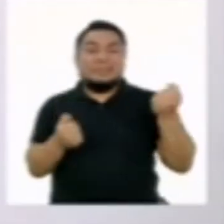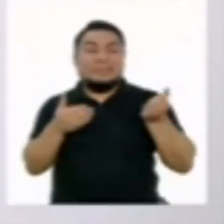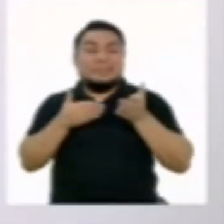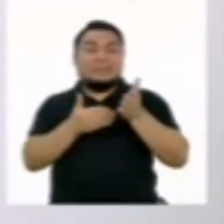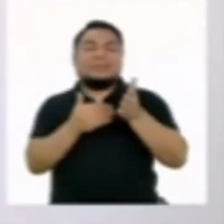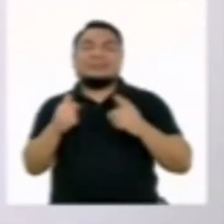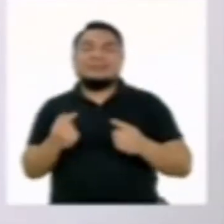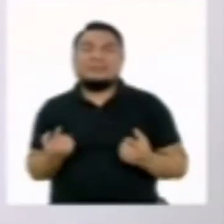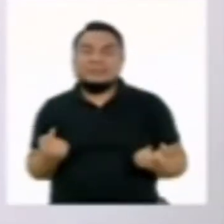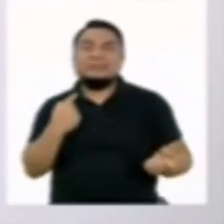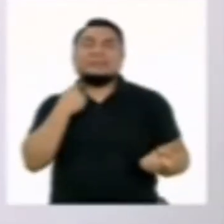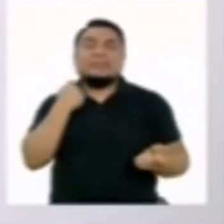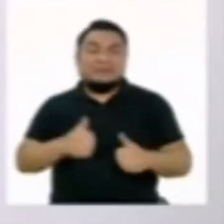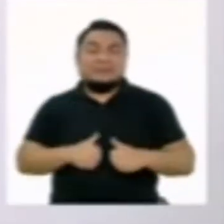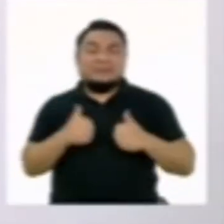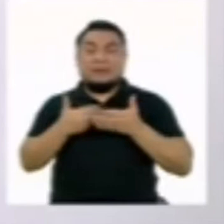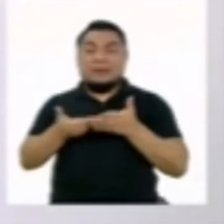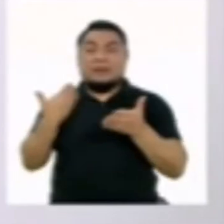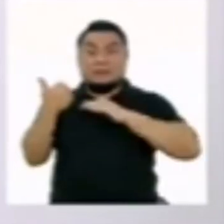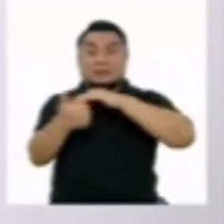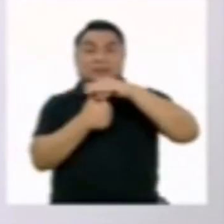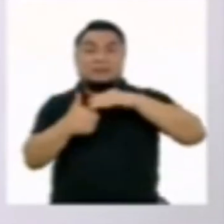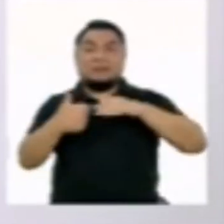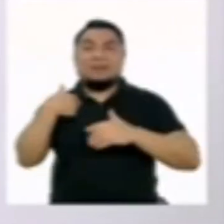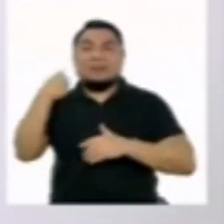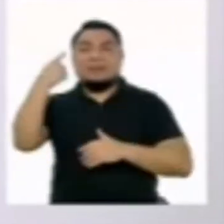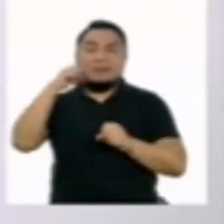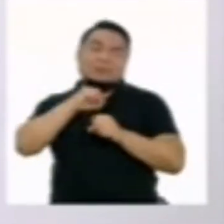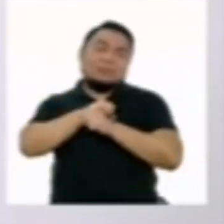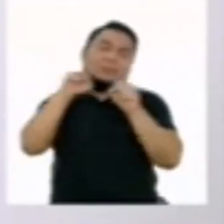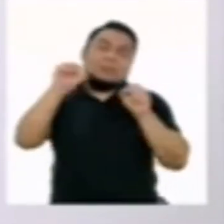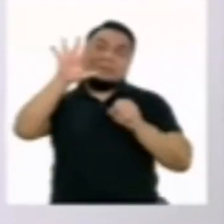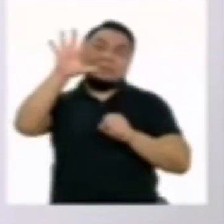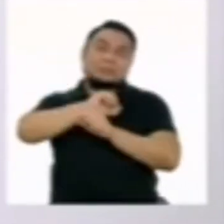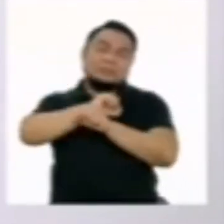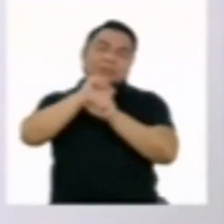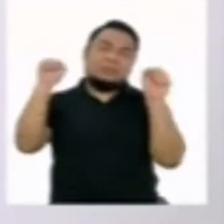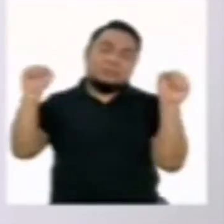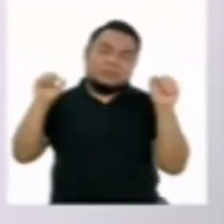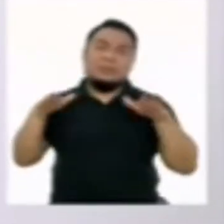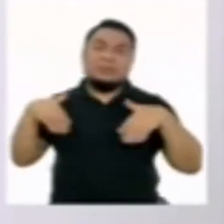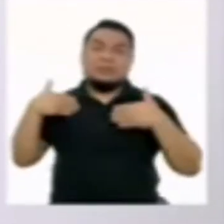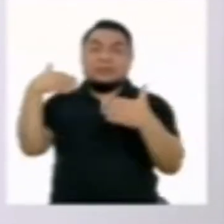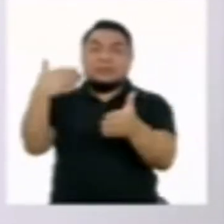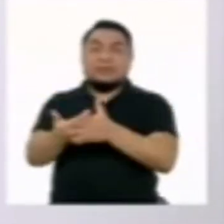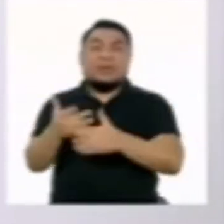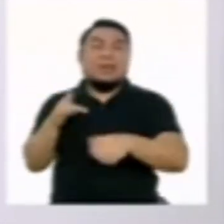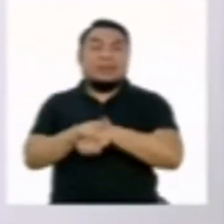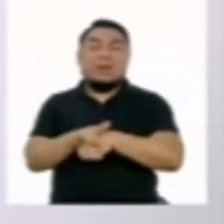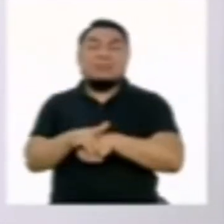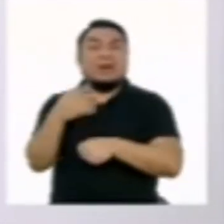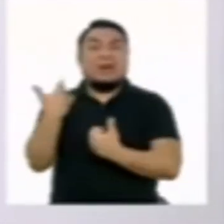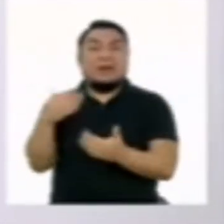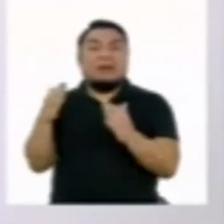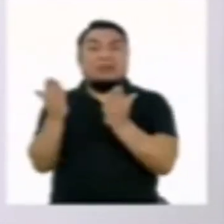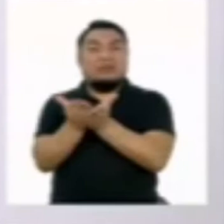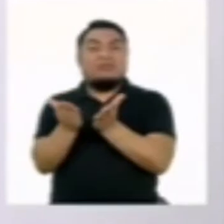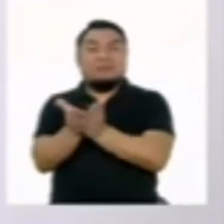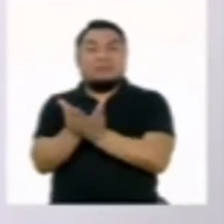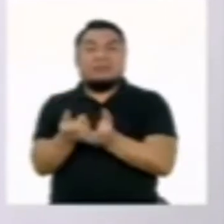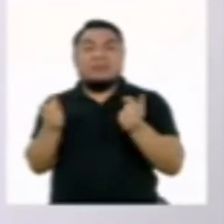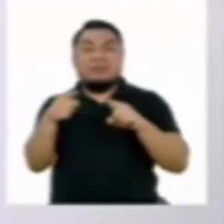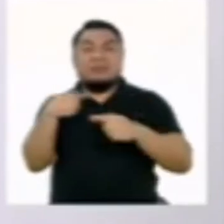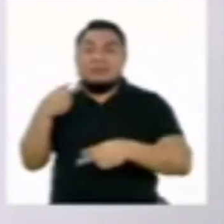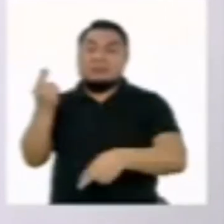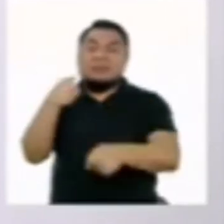nuestra vida. Antes de la cuarentena, yo tenía que despertarme a las 5 de la mañana para poder llegar a tiempo al colegio. Eso hacía que